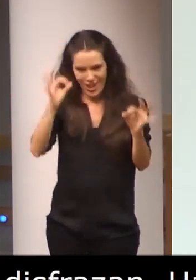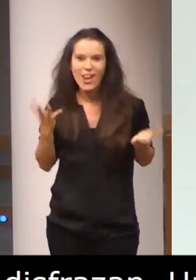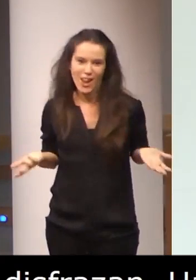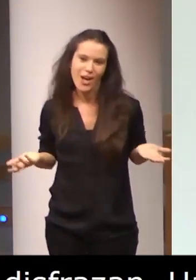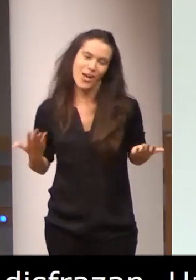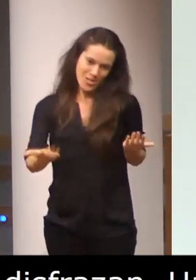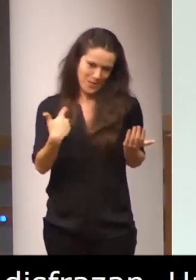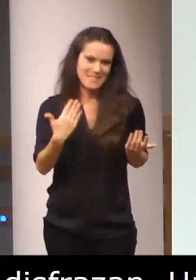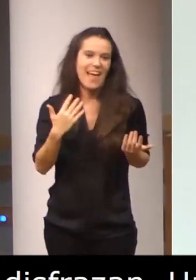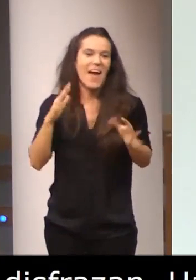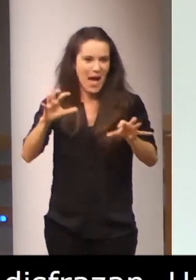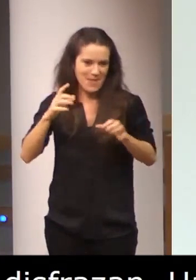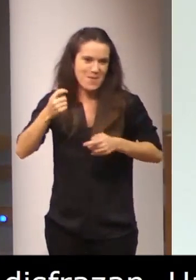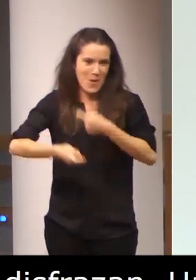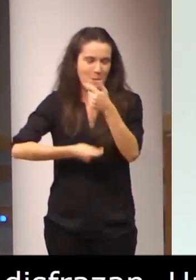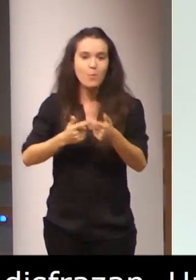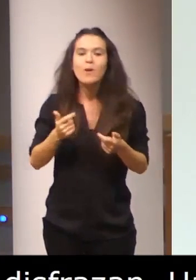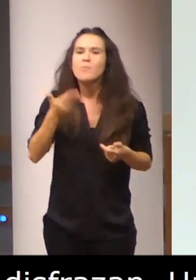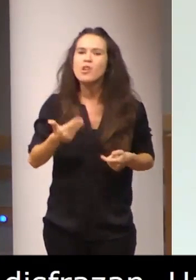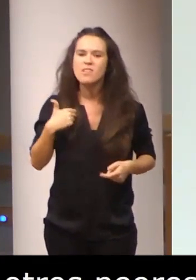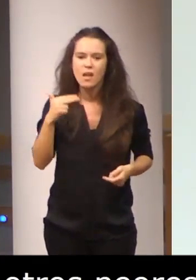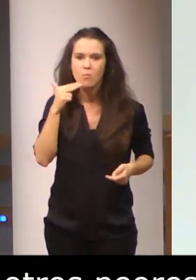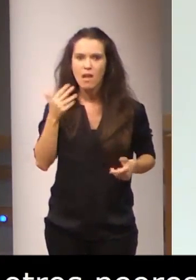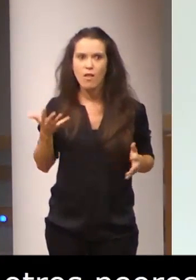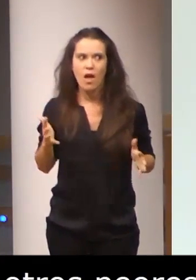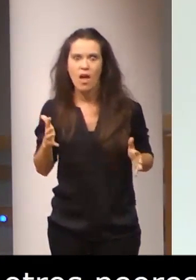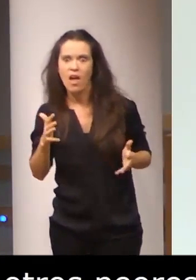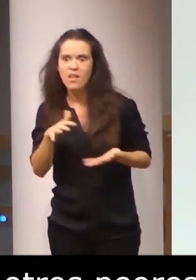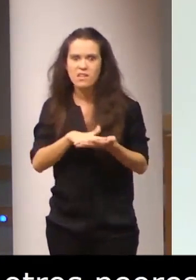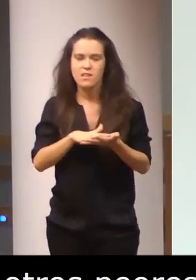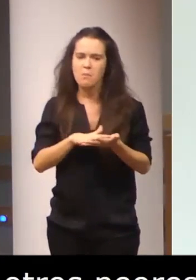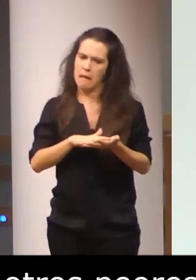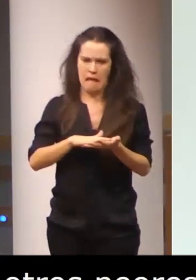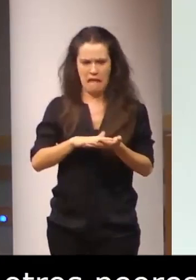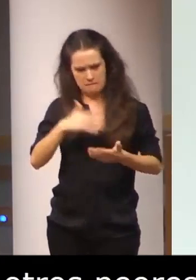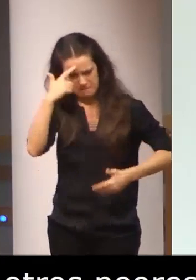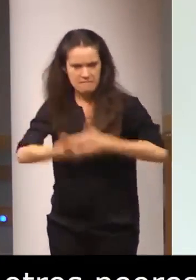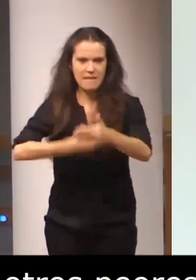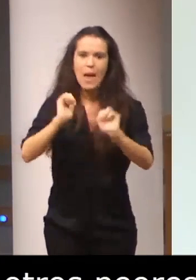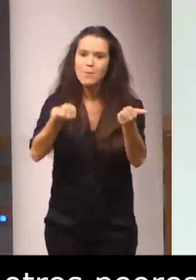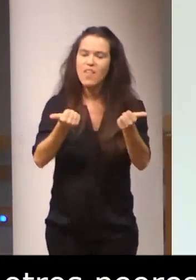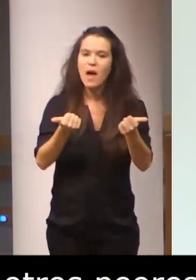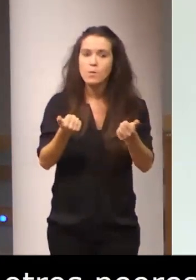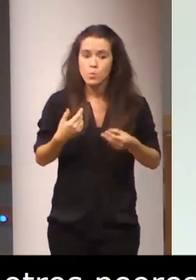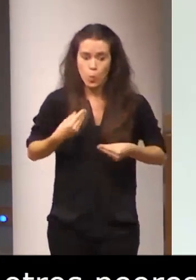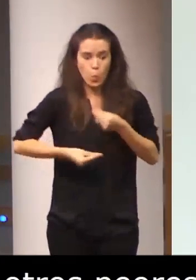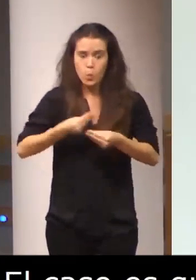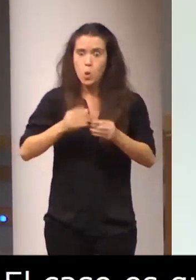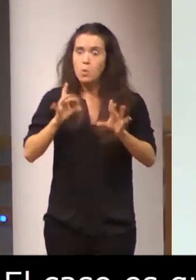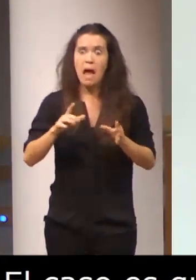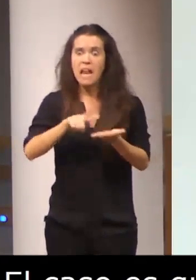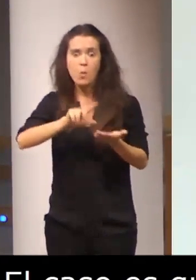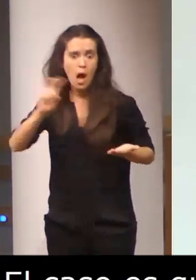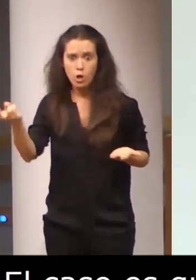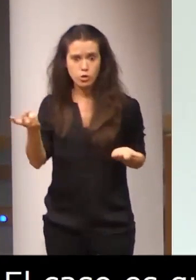nada. El caso es que le pierdan el miedo a lo que es la lengua, ¿no? Entonces, y que lo utilicen como lo utilizarían en otra lengua. Por